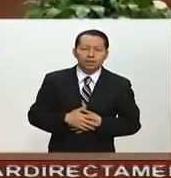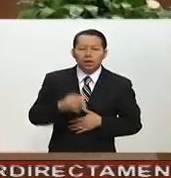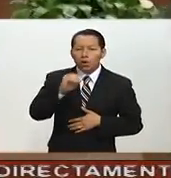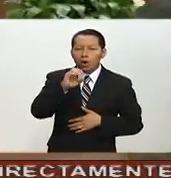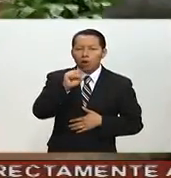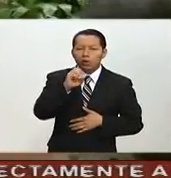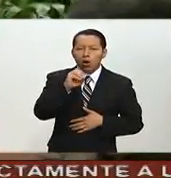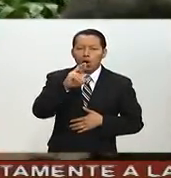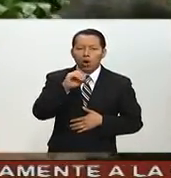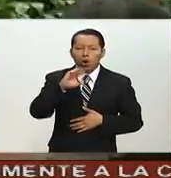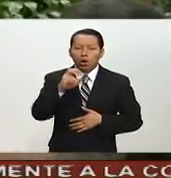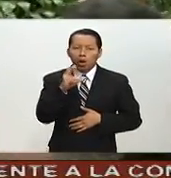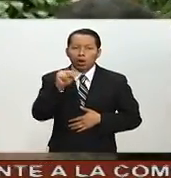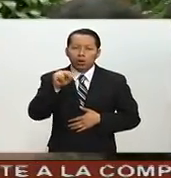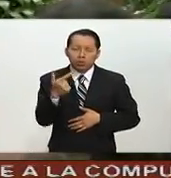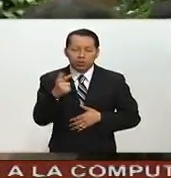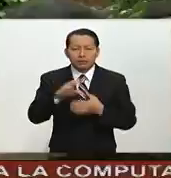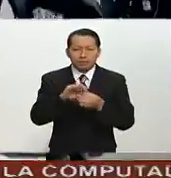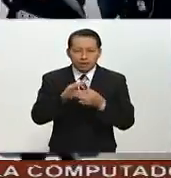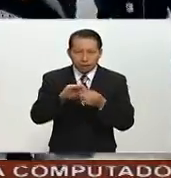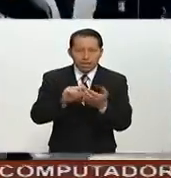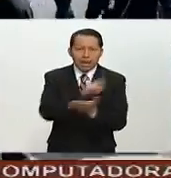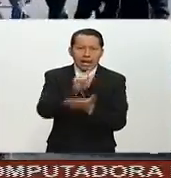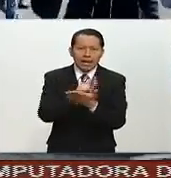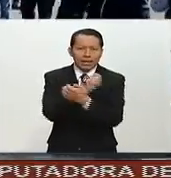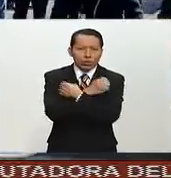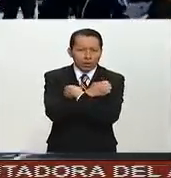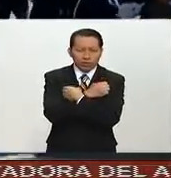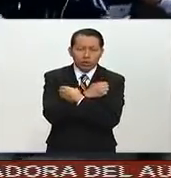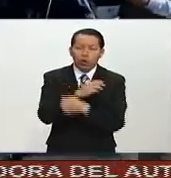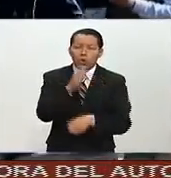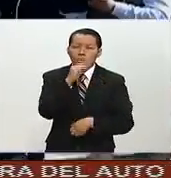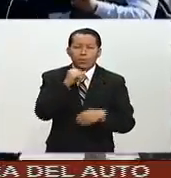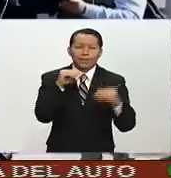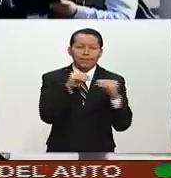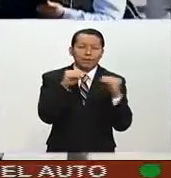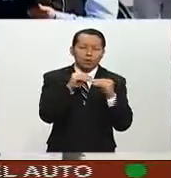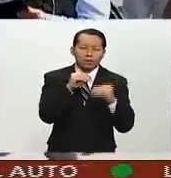Osorio Chong recalcó que la reforma educativa no está a negociación en